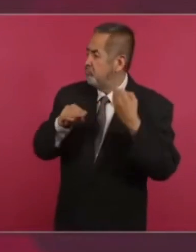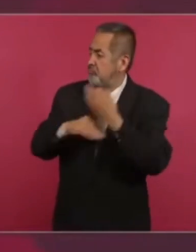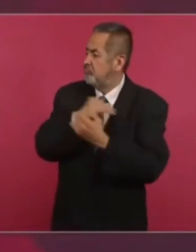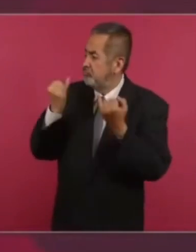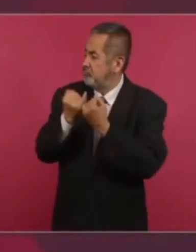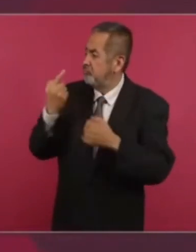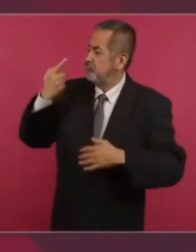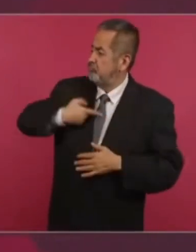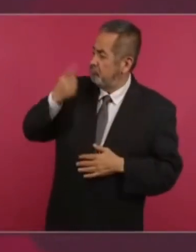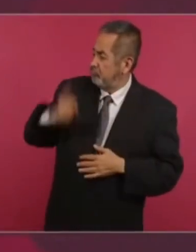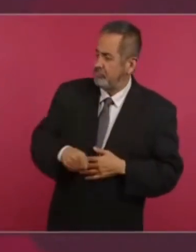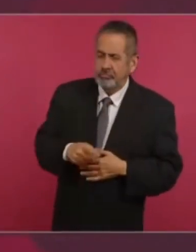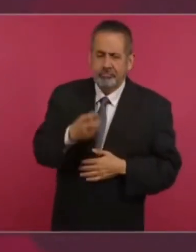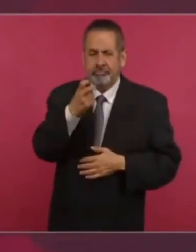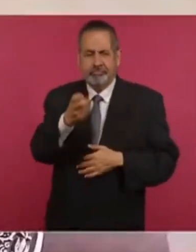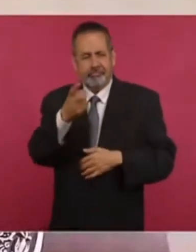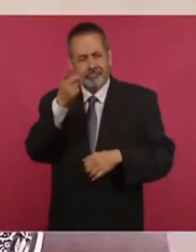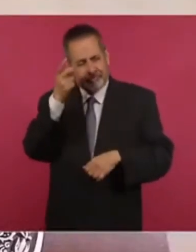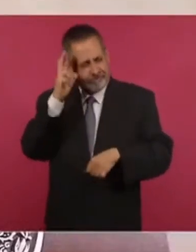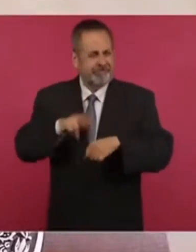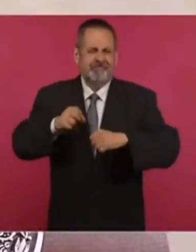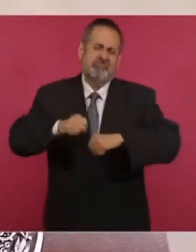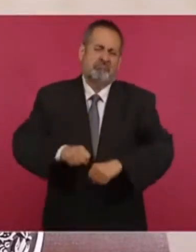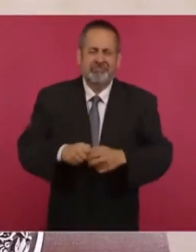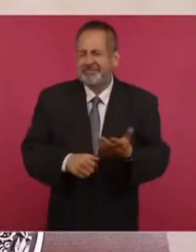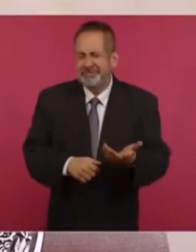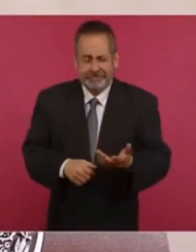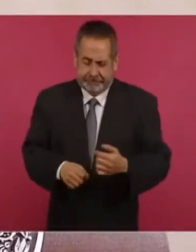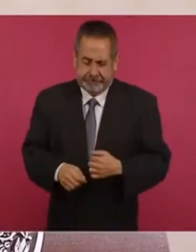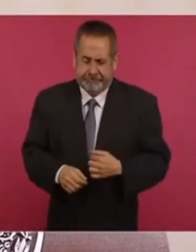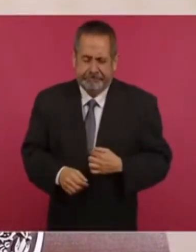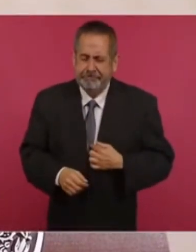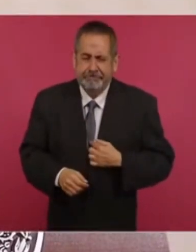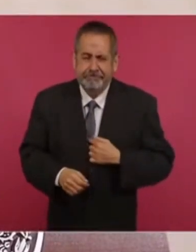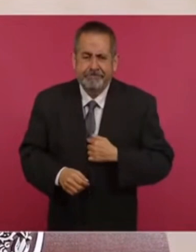único. La democracia es